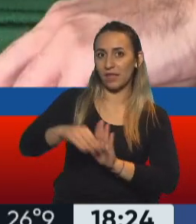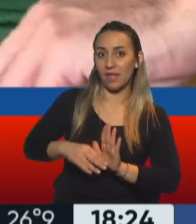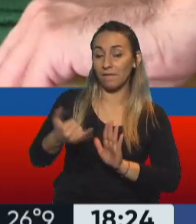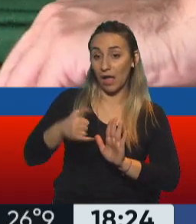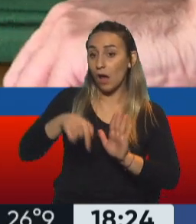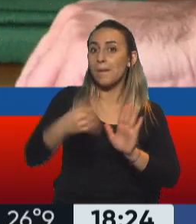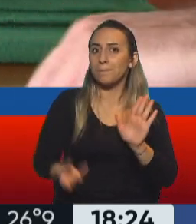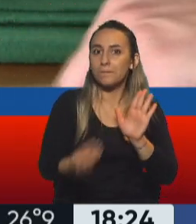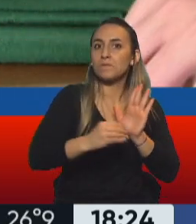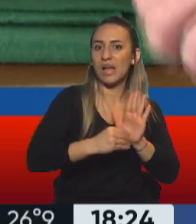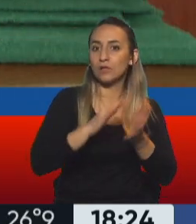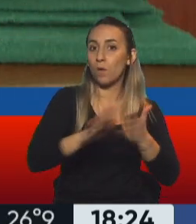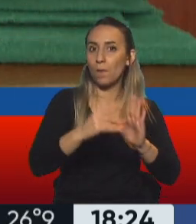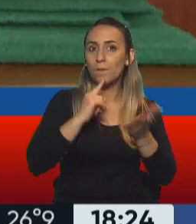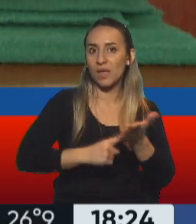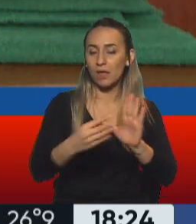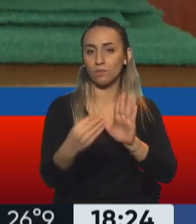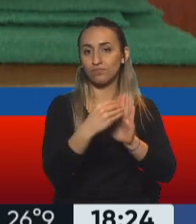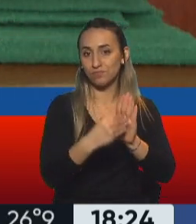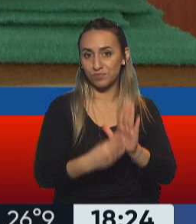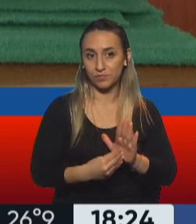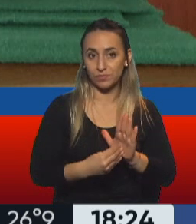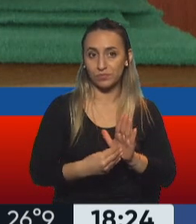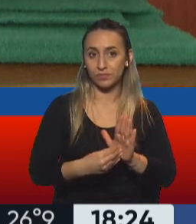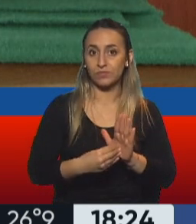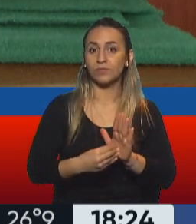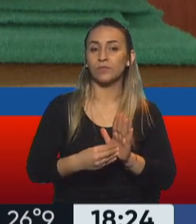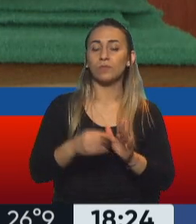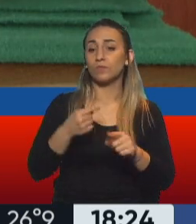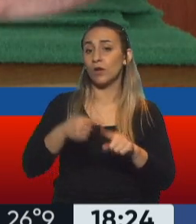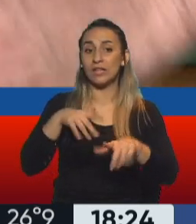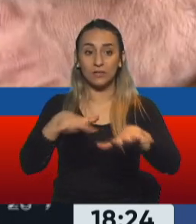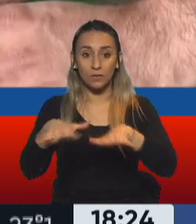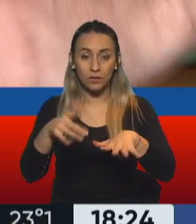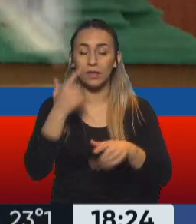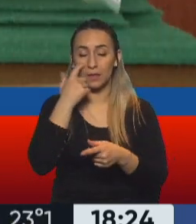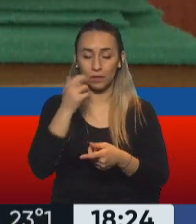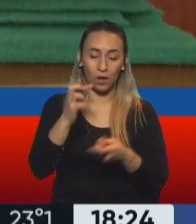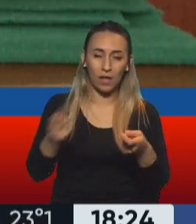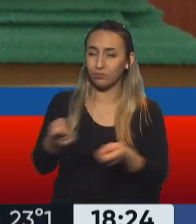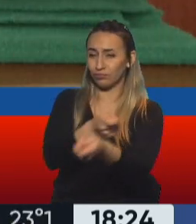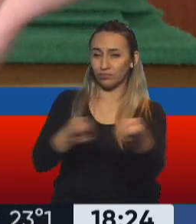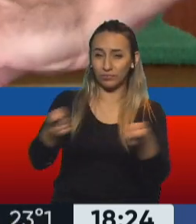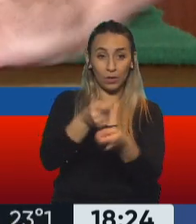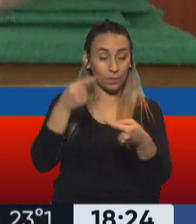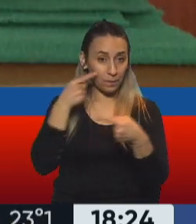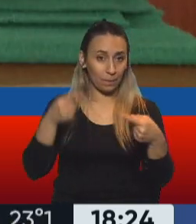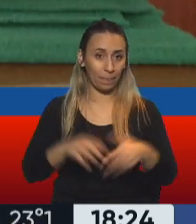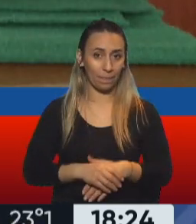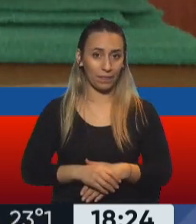de controles cambiarios que ya veníamos viendo en el mercado financiero justamente para contribuir al cierre de esta